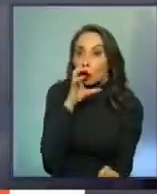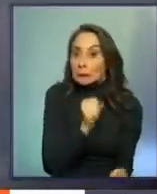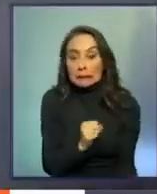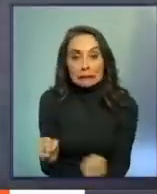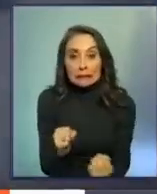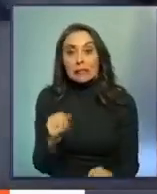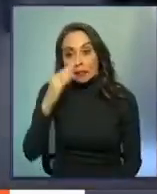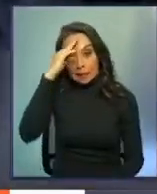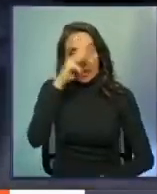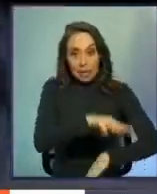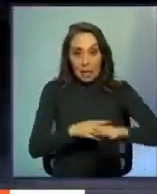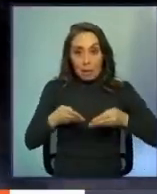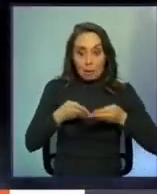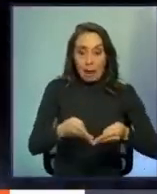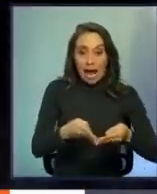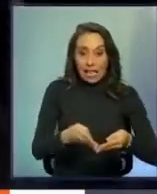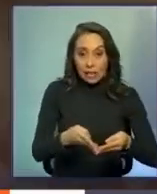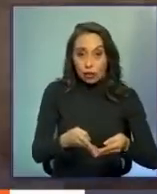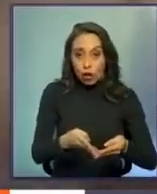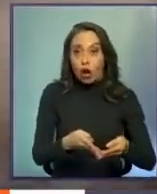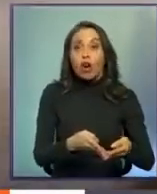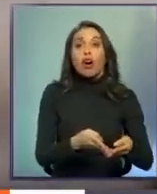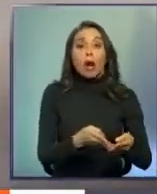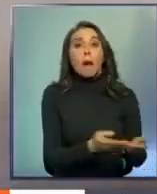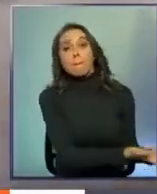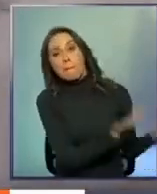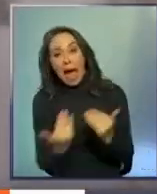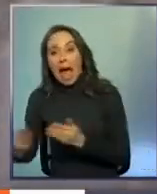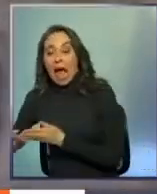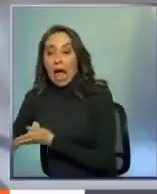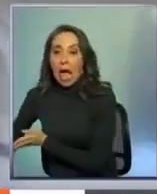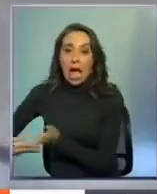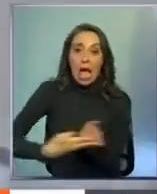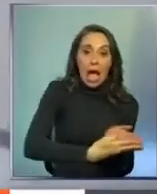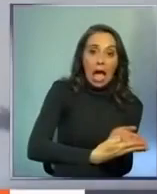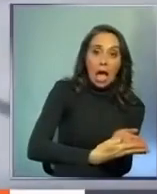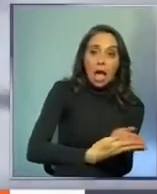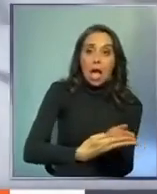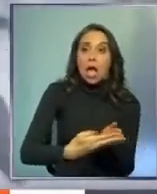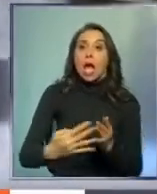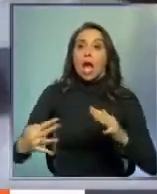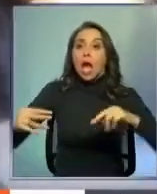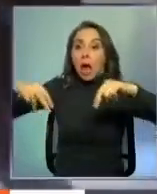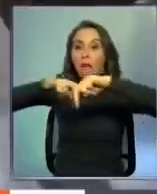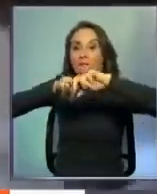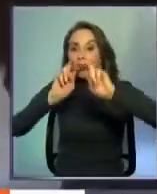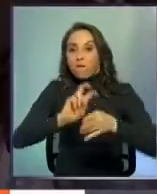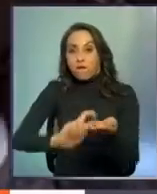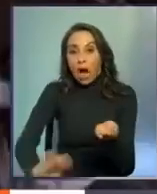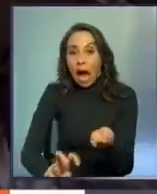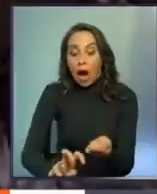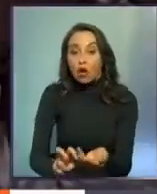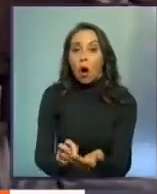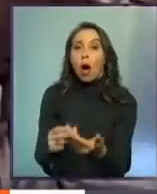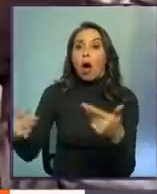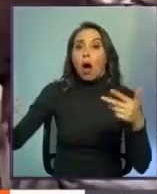marinos, encargados de volver a buscar los refuerzos, se trabaron en el combate en la playa, retardando la